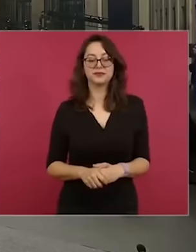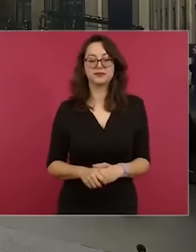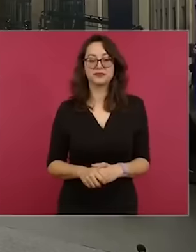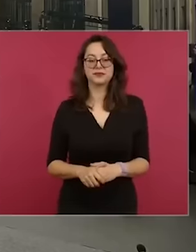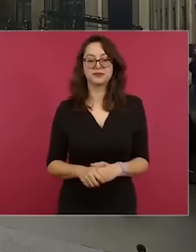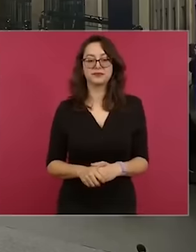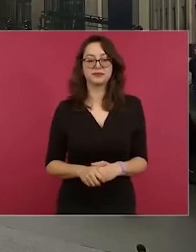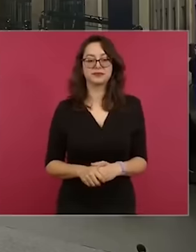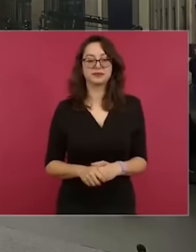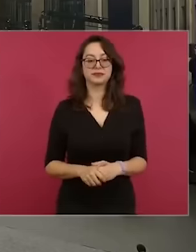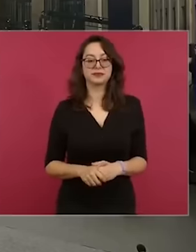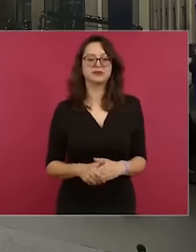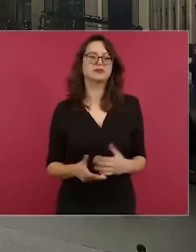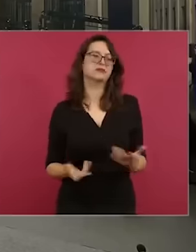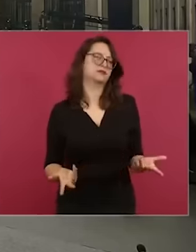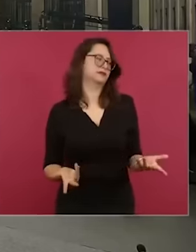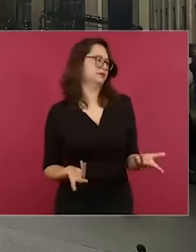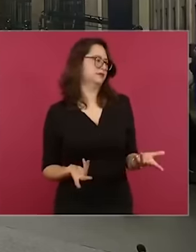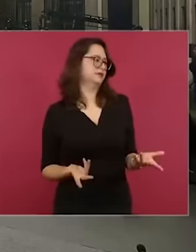Pues cuando menos sí